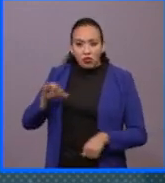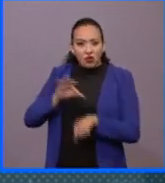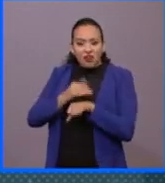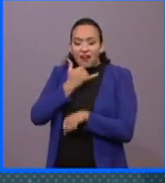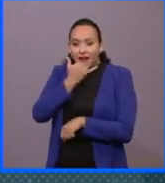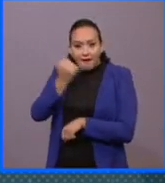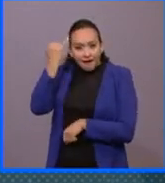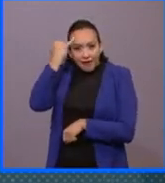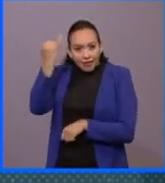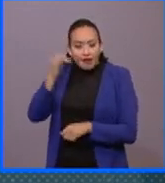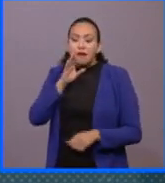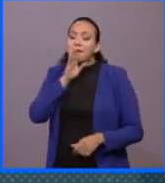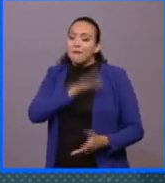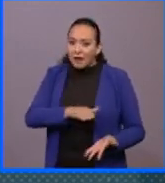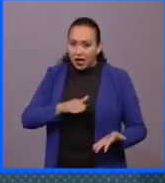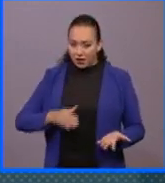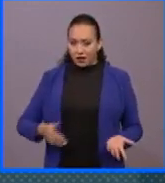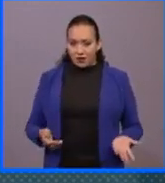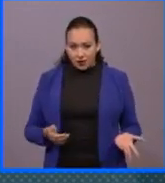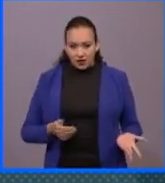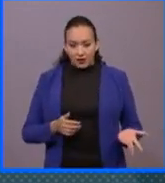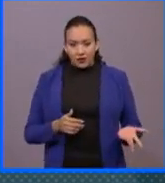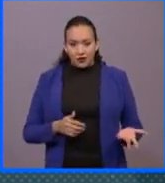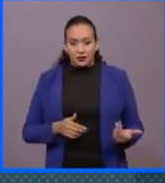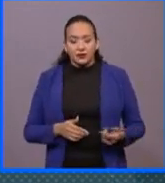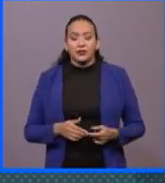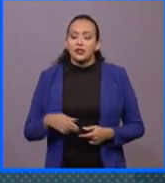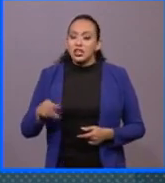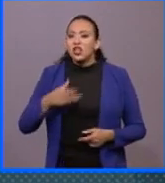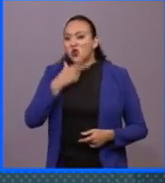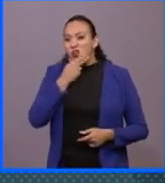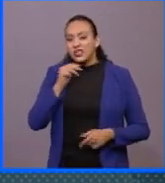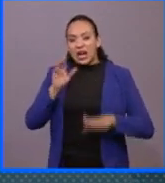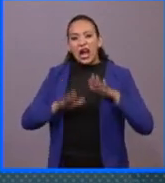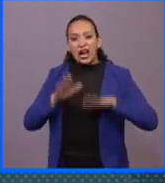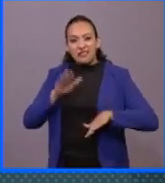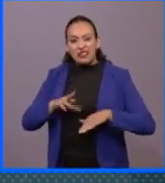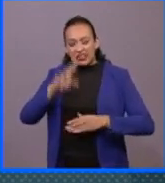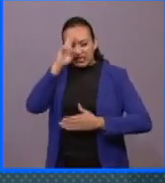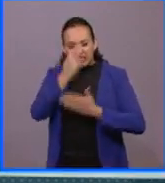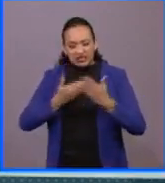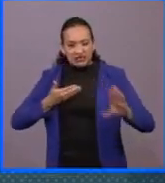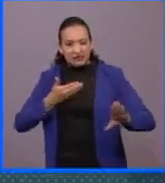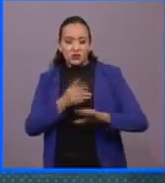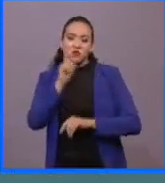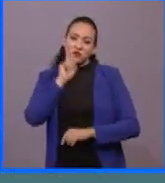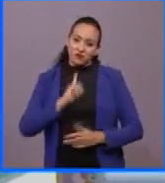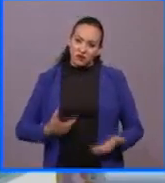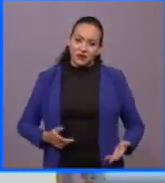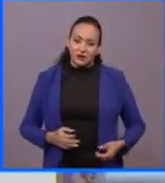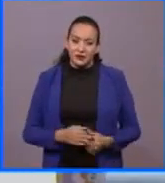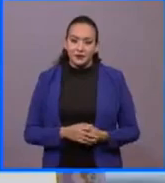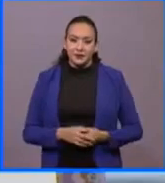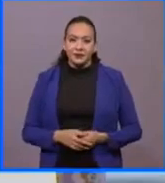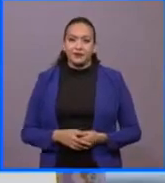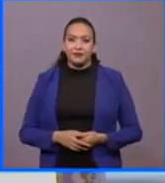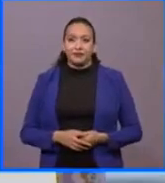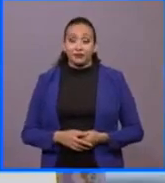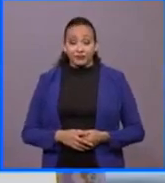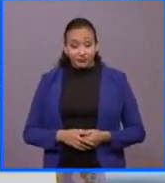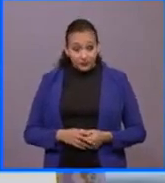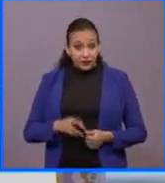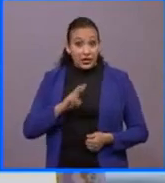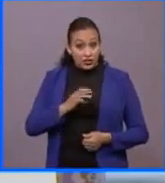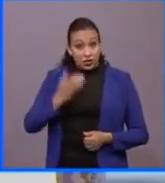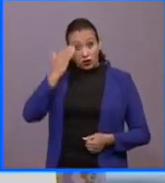formados con mucha disciplina y tienden a experimentar mucha falta de respeto. Reconocieron que